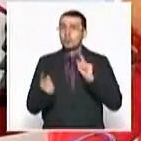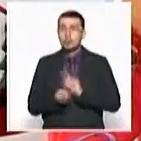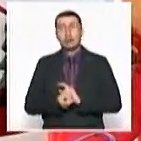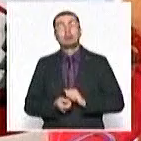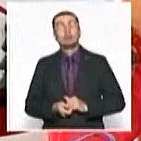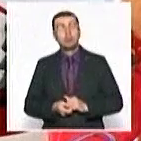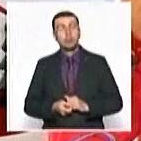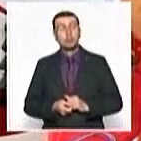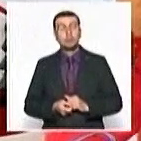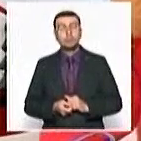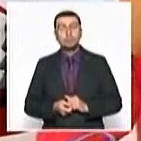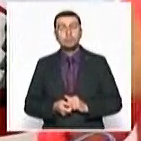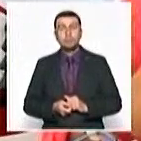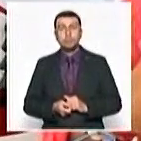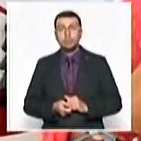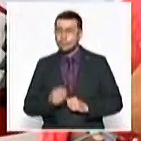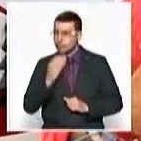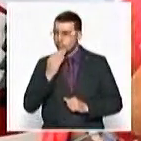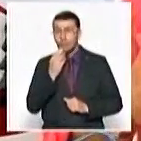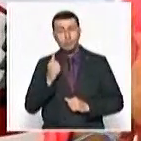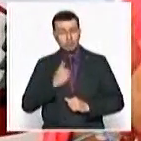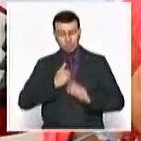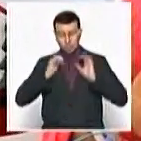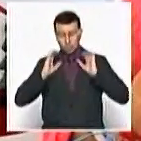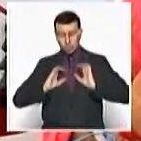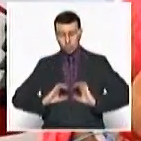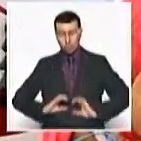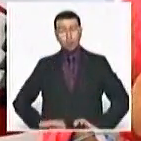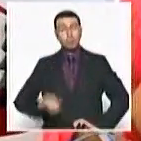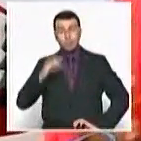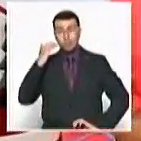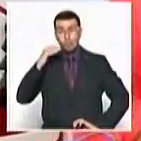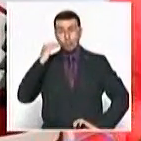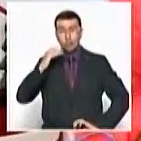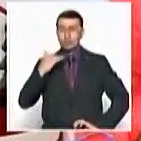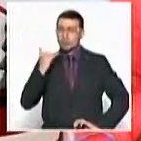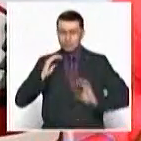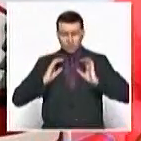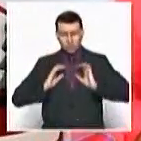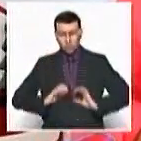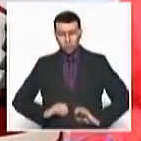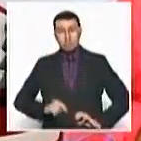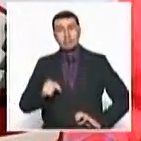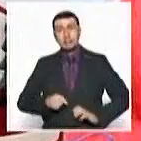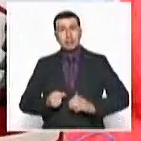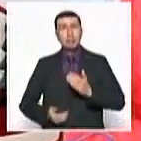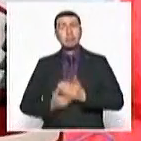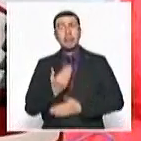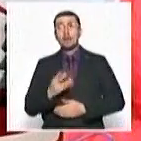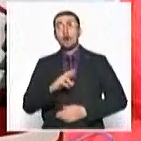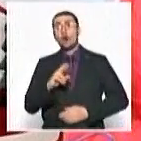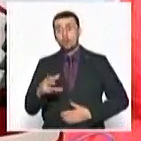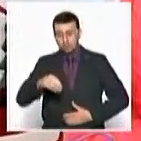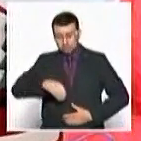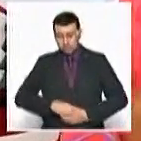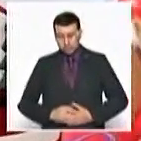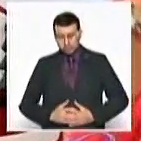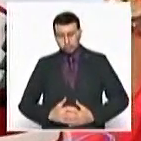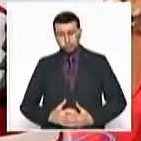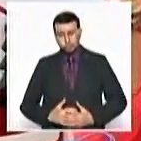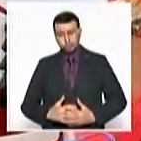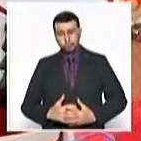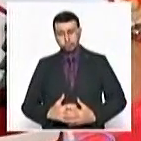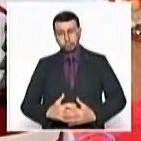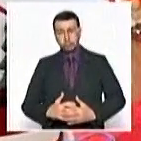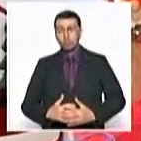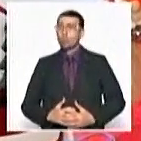ocurrir en el ser de una mamá, tener una formación de otro ser allá. Es que nomás